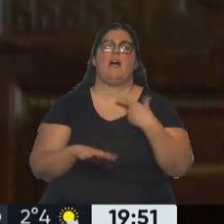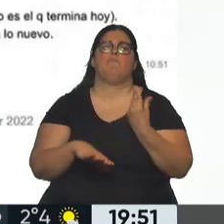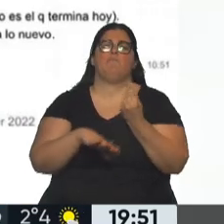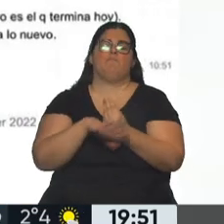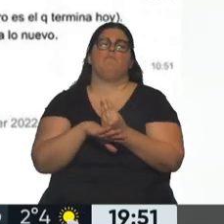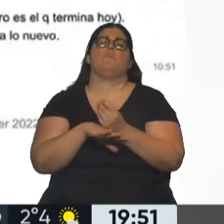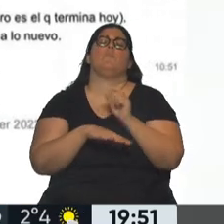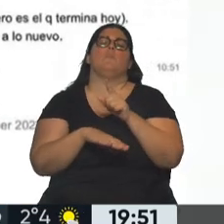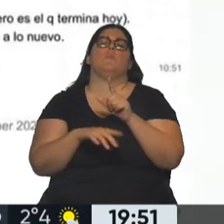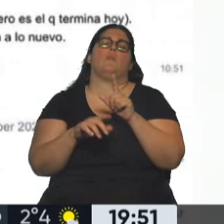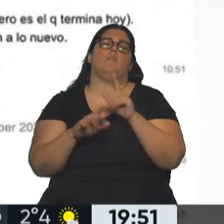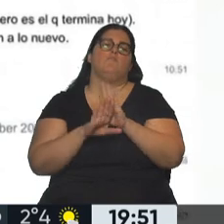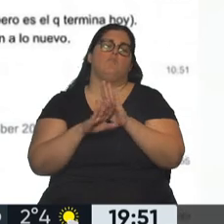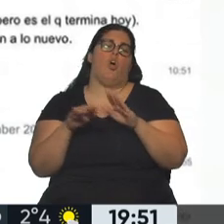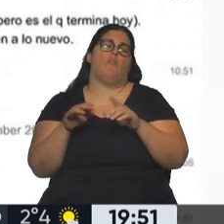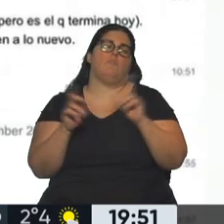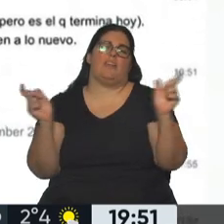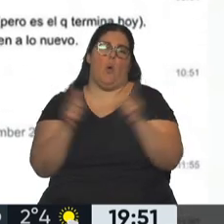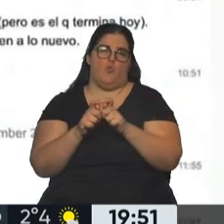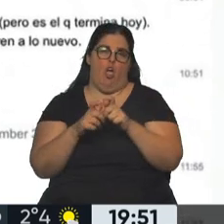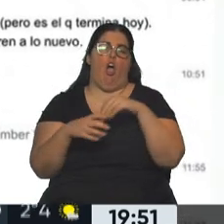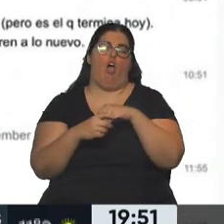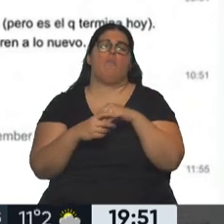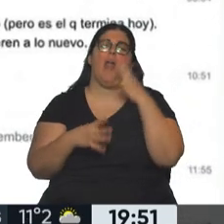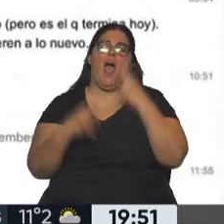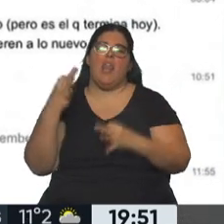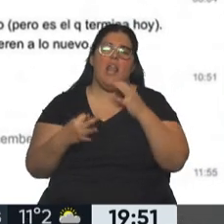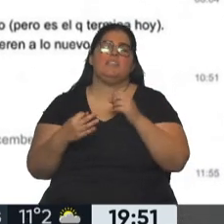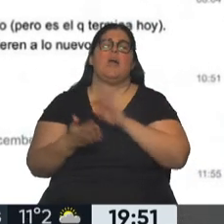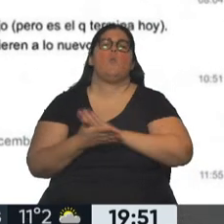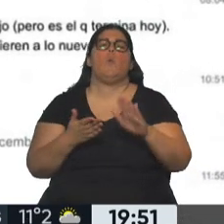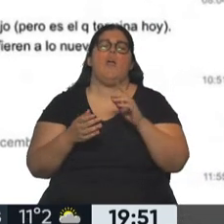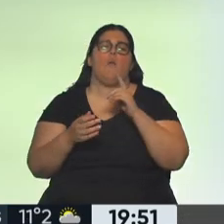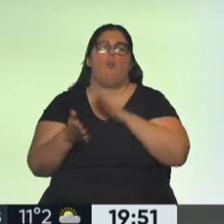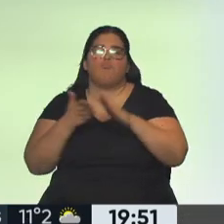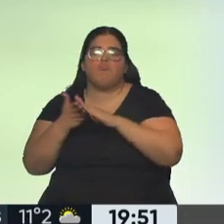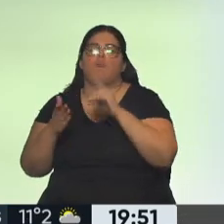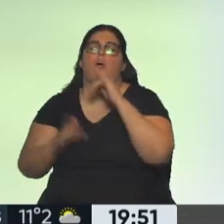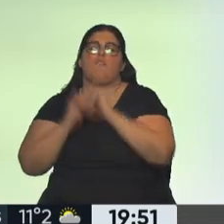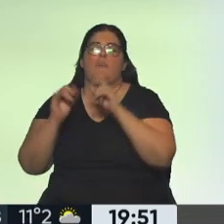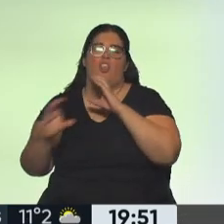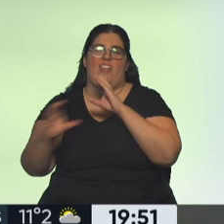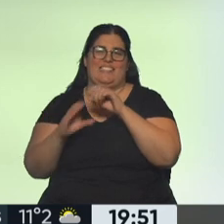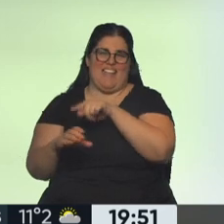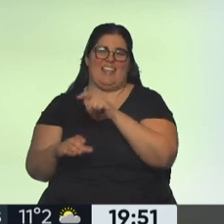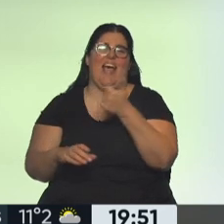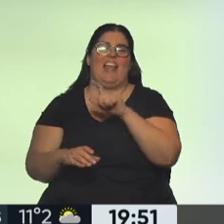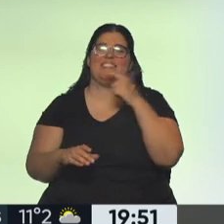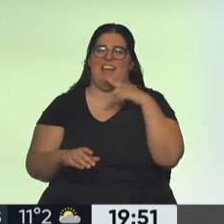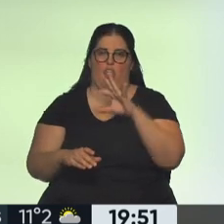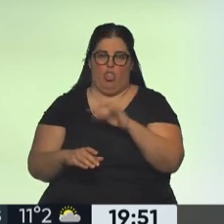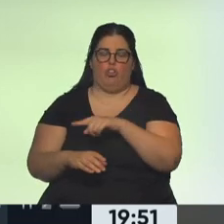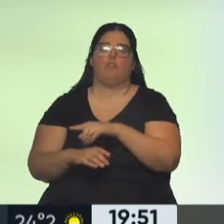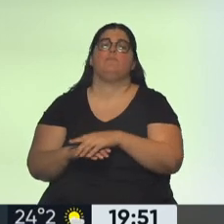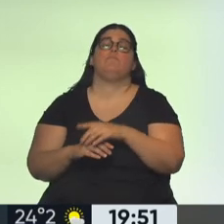desde Villa La Angostura una reunión para analizar la nueva filtración de chats del ministro de Seguridad, D'Alessandro, y según trascendió, por